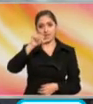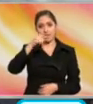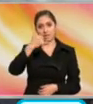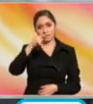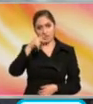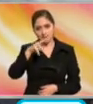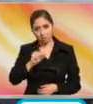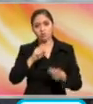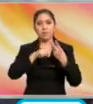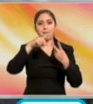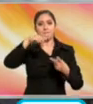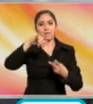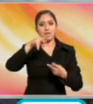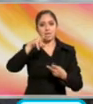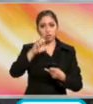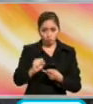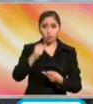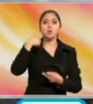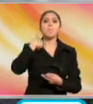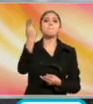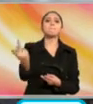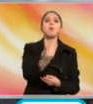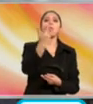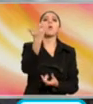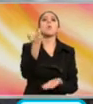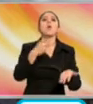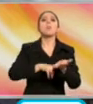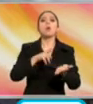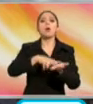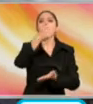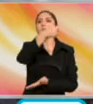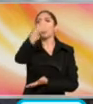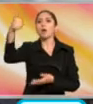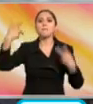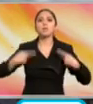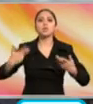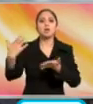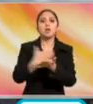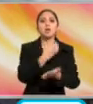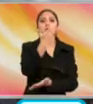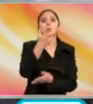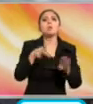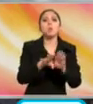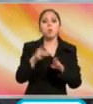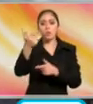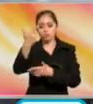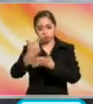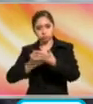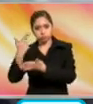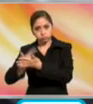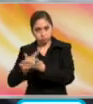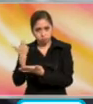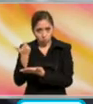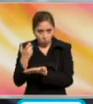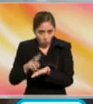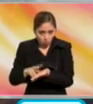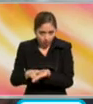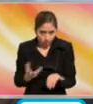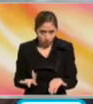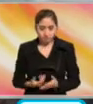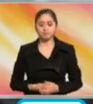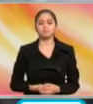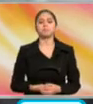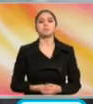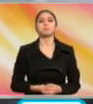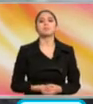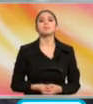gana cada servidor público, del presupuesto, de programas, de todo lo que se tiene que informar. Perdón, Yo te quiero agradecer muchísimo